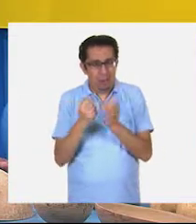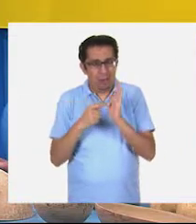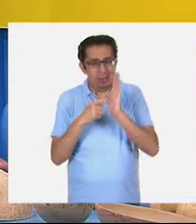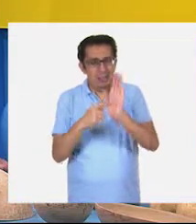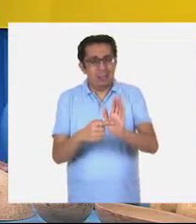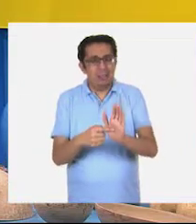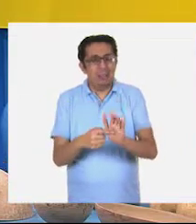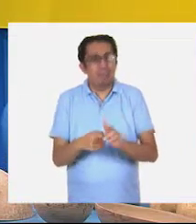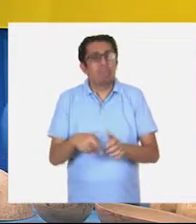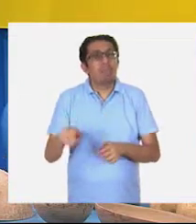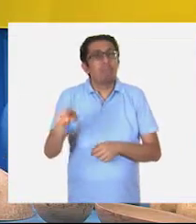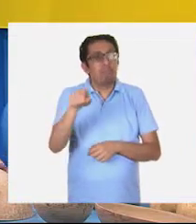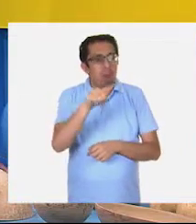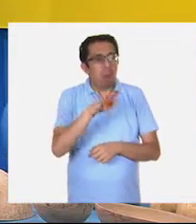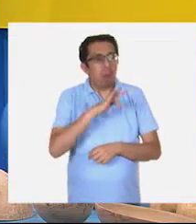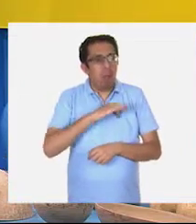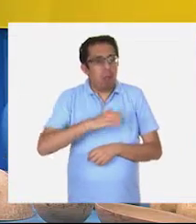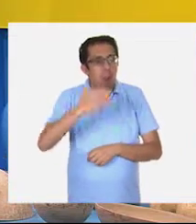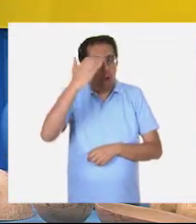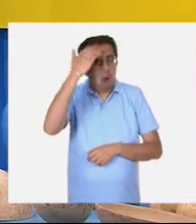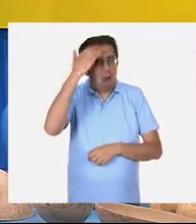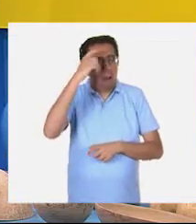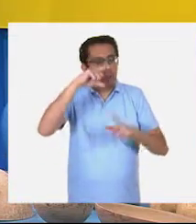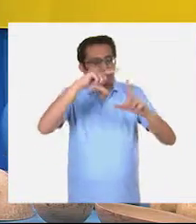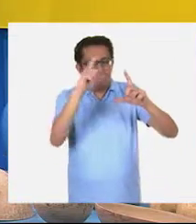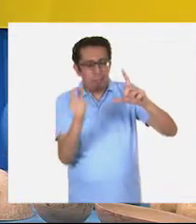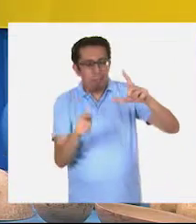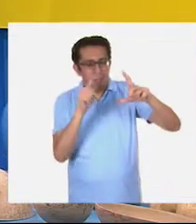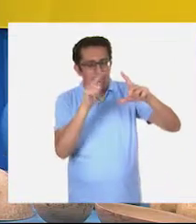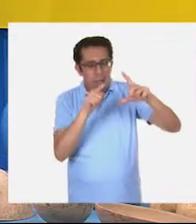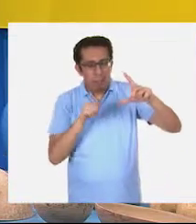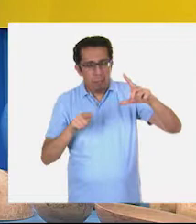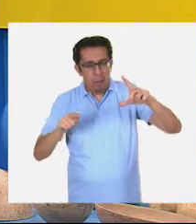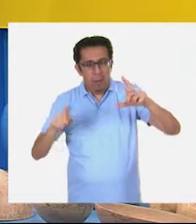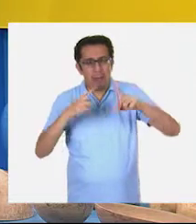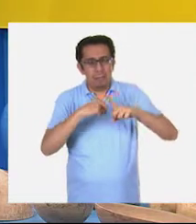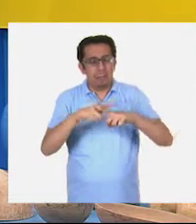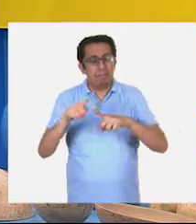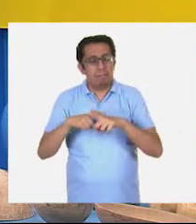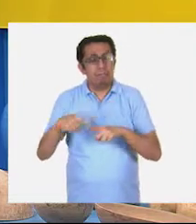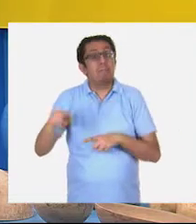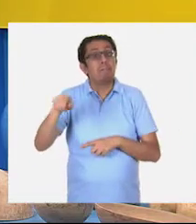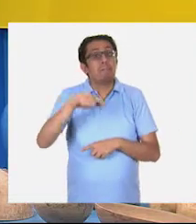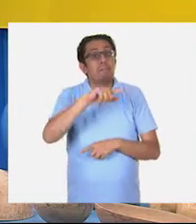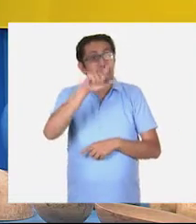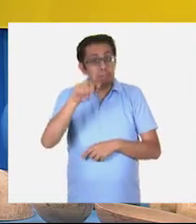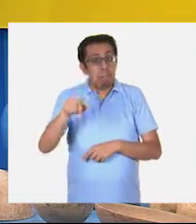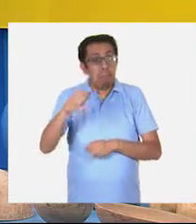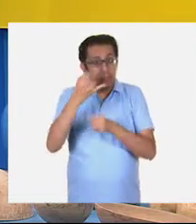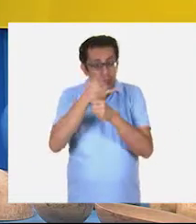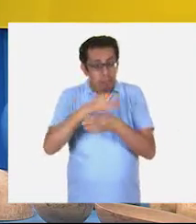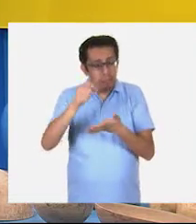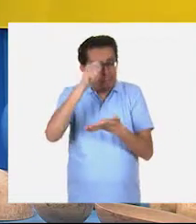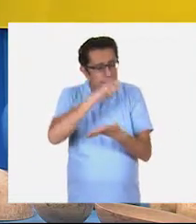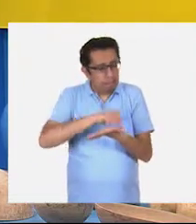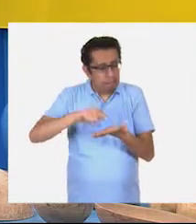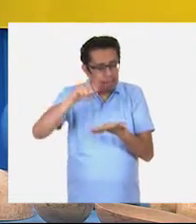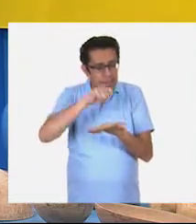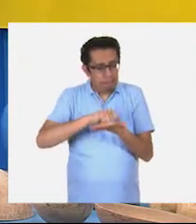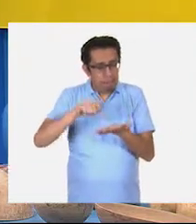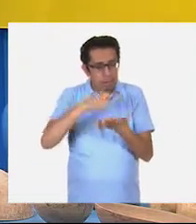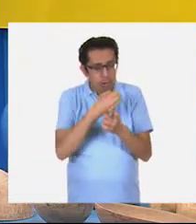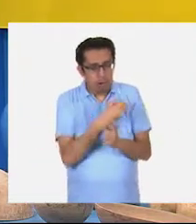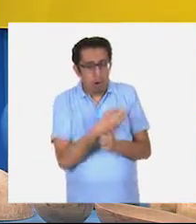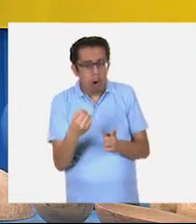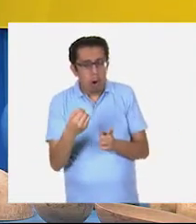presentaciones, y conocerás mejor las regiones en donde se hablan. Redacten la información reunida en